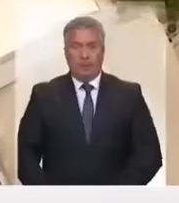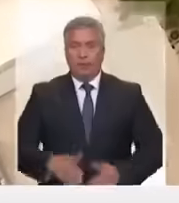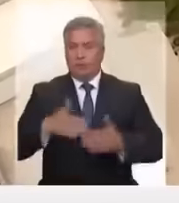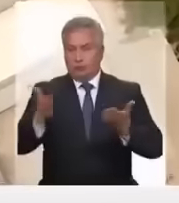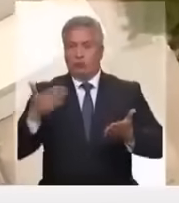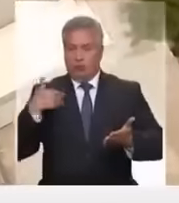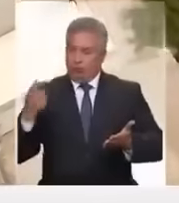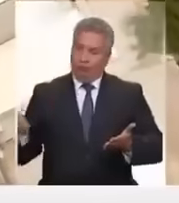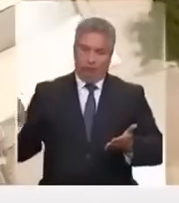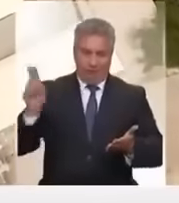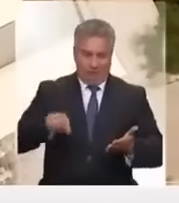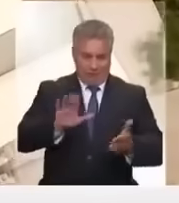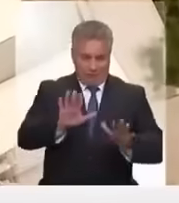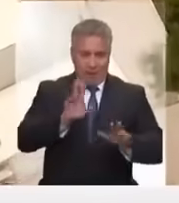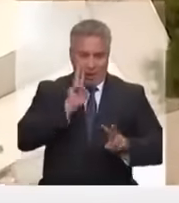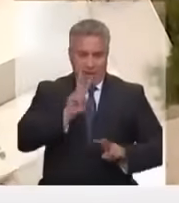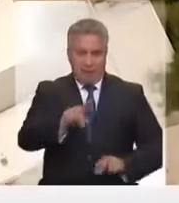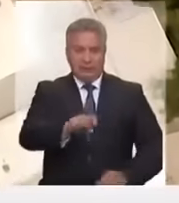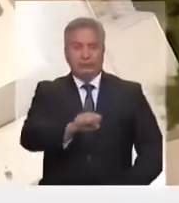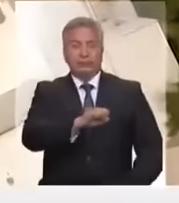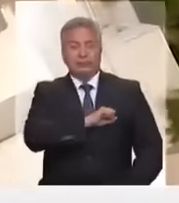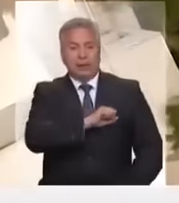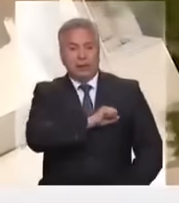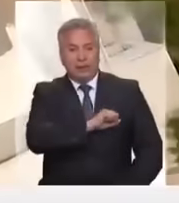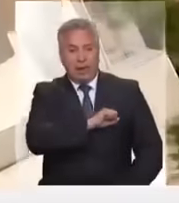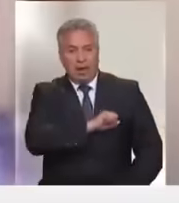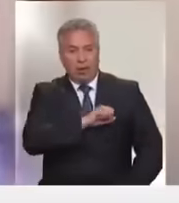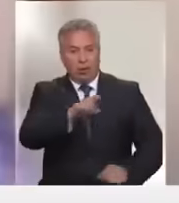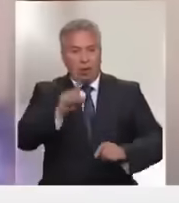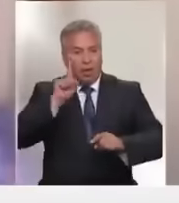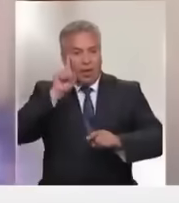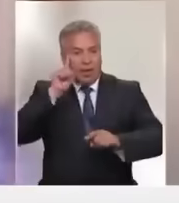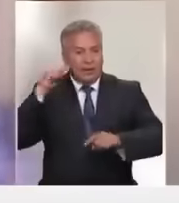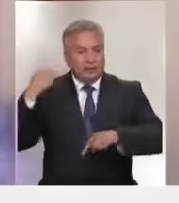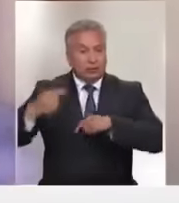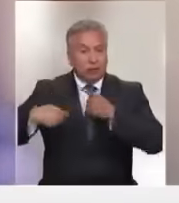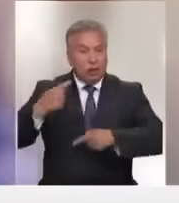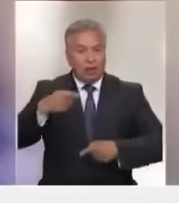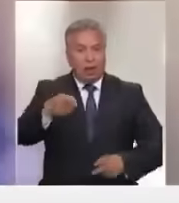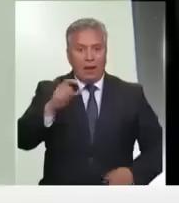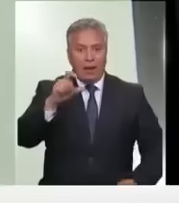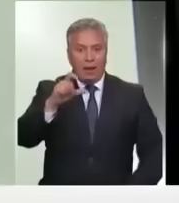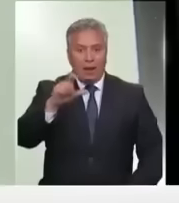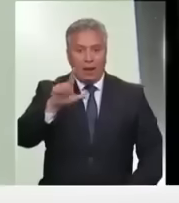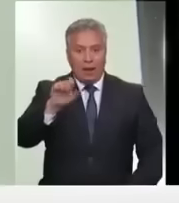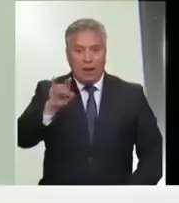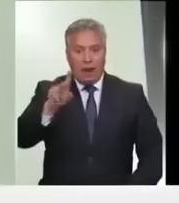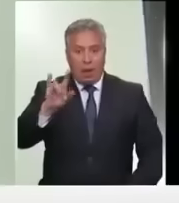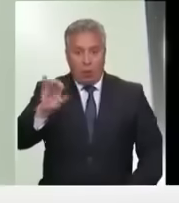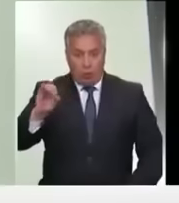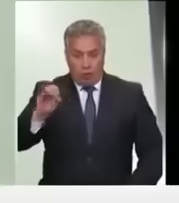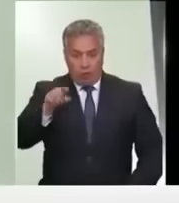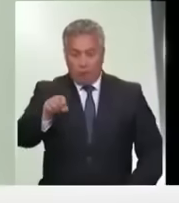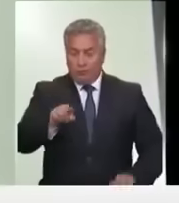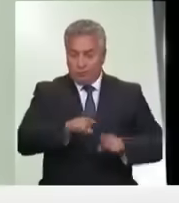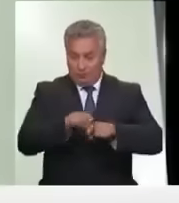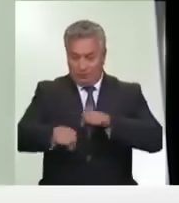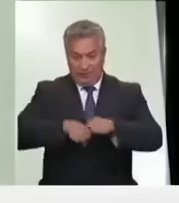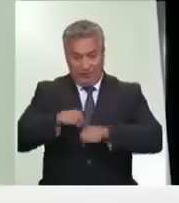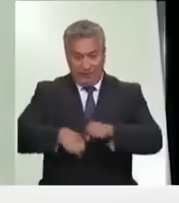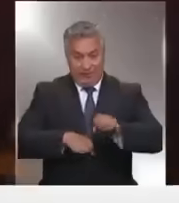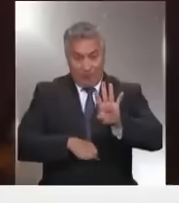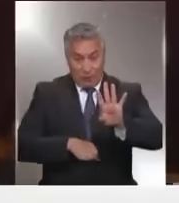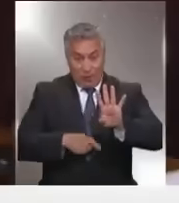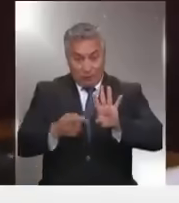Volvemos a Santiago para conocer el desenlace de la historia de Claudio, que descubrió que una de las 4 bicicletas que le robaron está